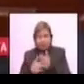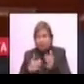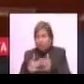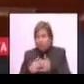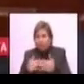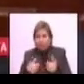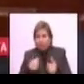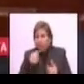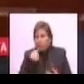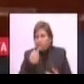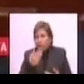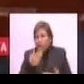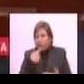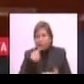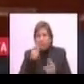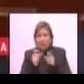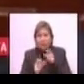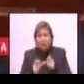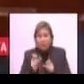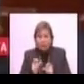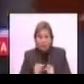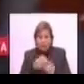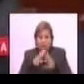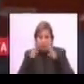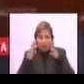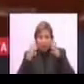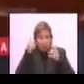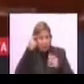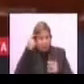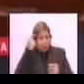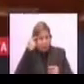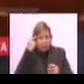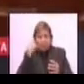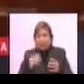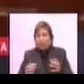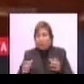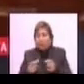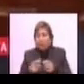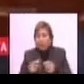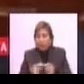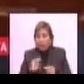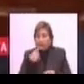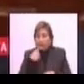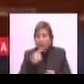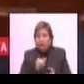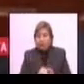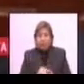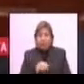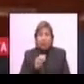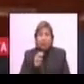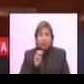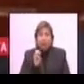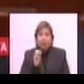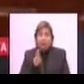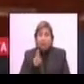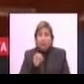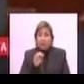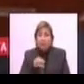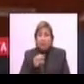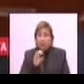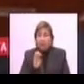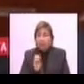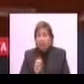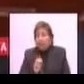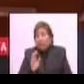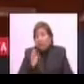eso no lo digo yo, presidente, lo dicen personas que tienen mucho mejor conocimiento de la Constitución que nosotros, una de ellas Enrique Bernales. Pero